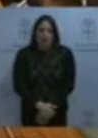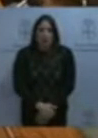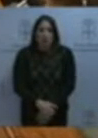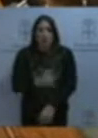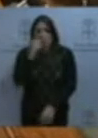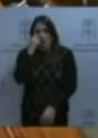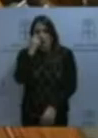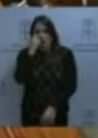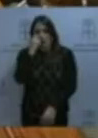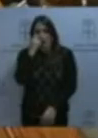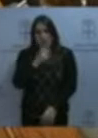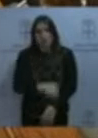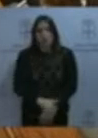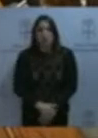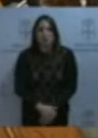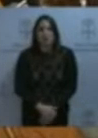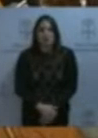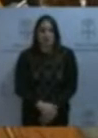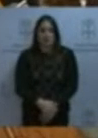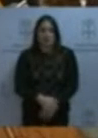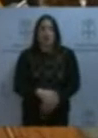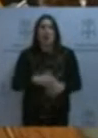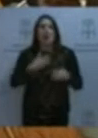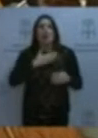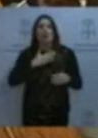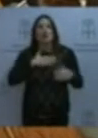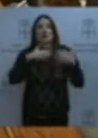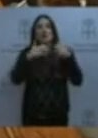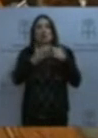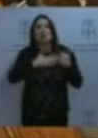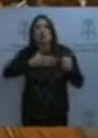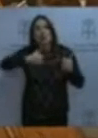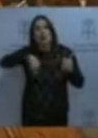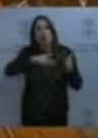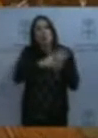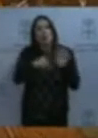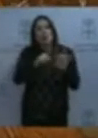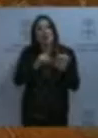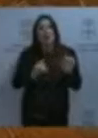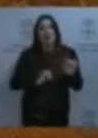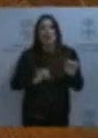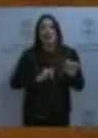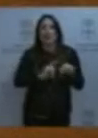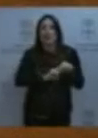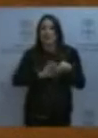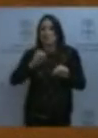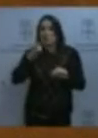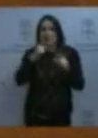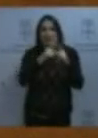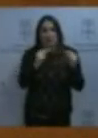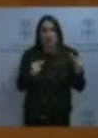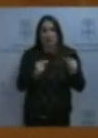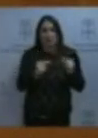Además de uno de los conjuntos más importantes de Europa, nuestro patrimonio industrial constituye uno de los signos de identidad más característicos de Asturias. El